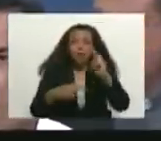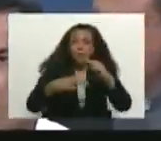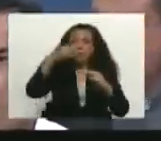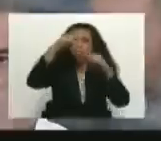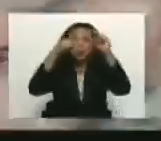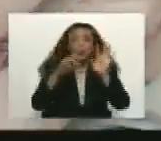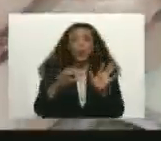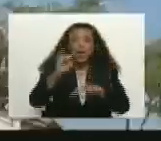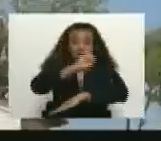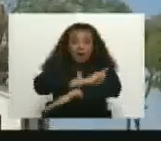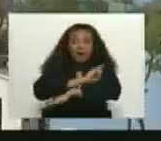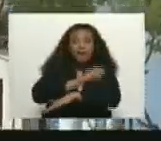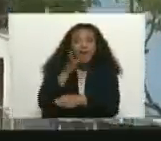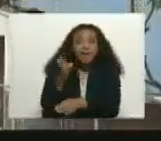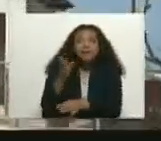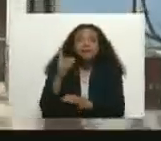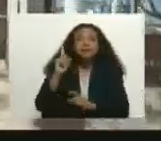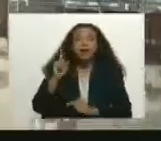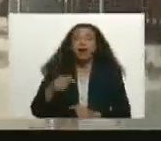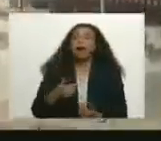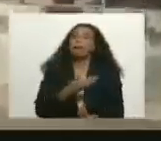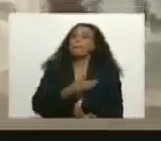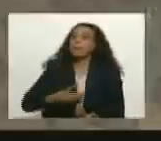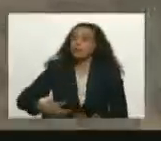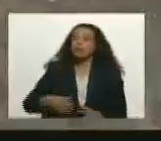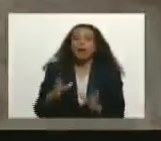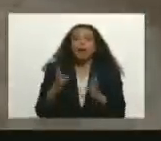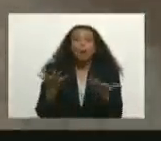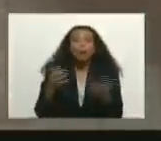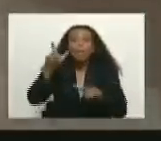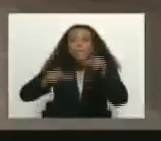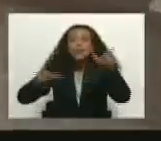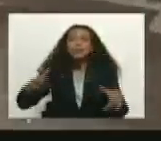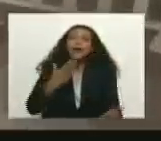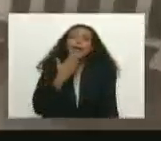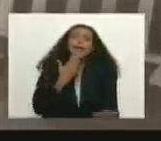iglesias, presidente, de verdad que están llenas de gente